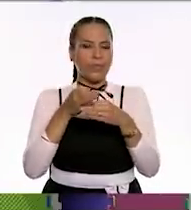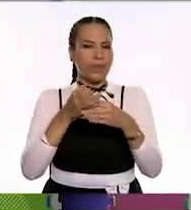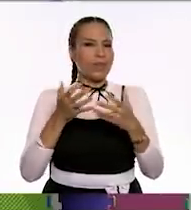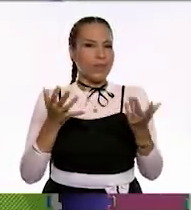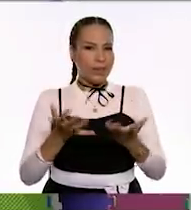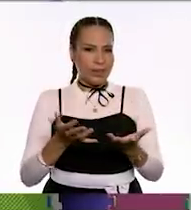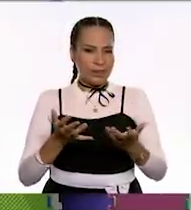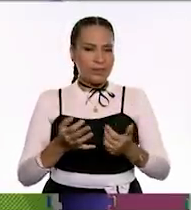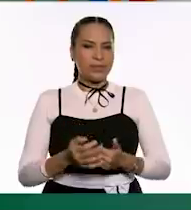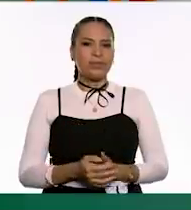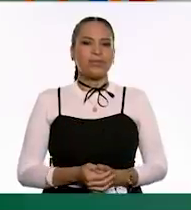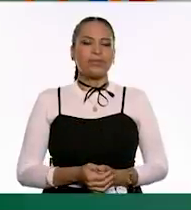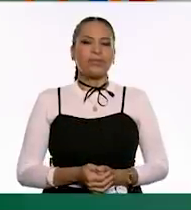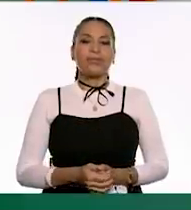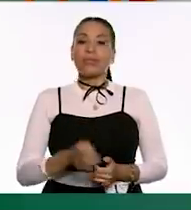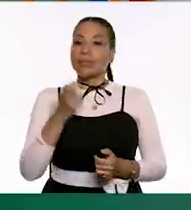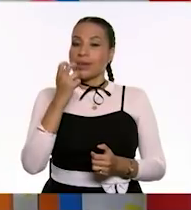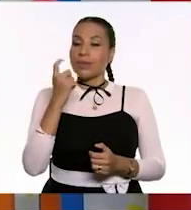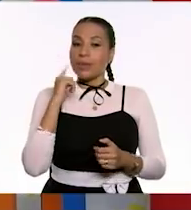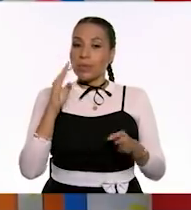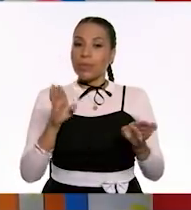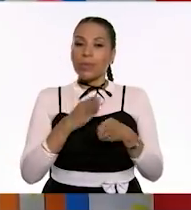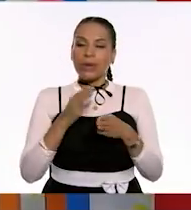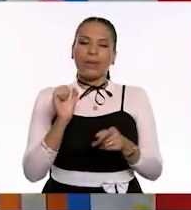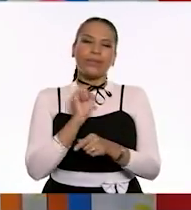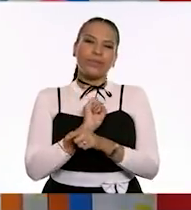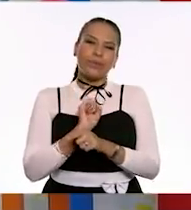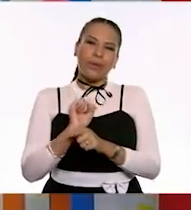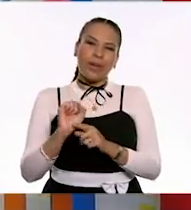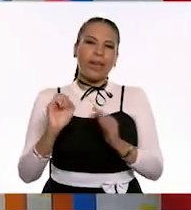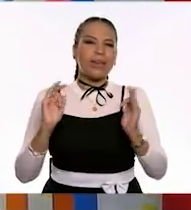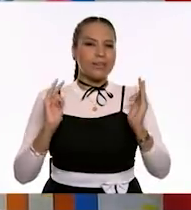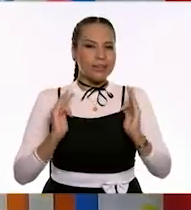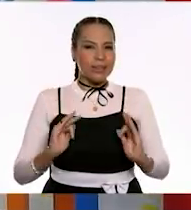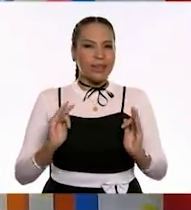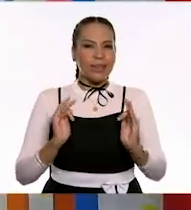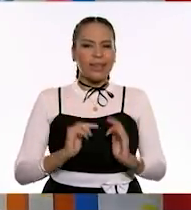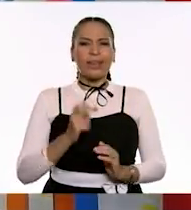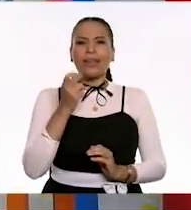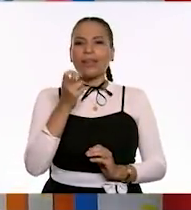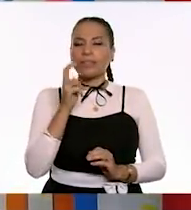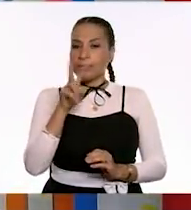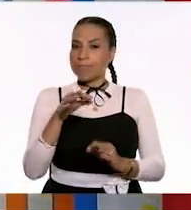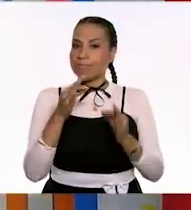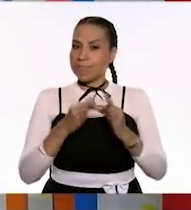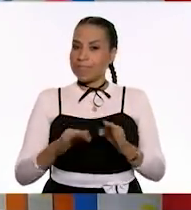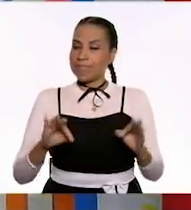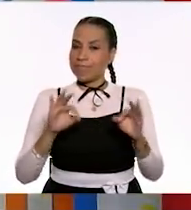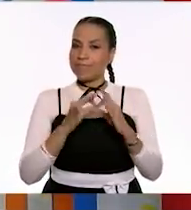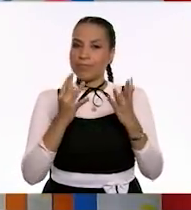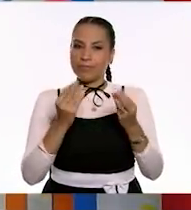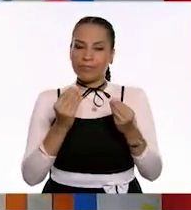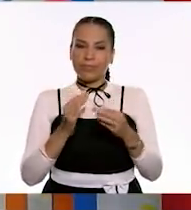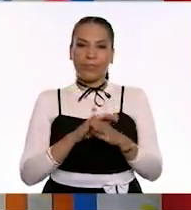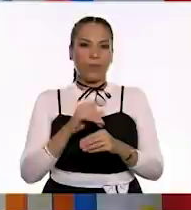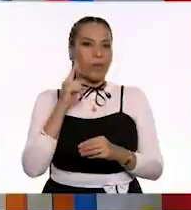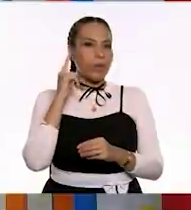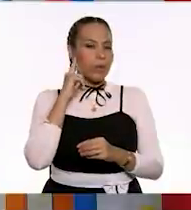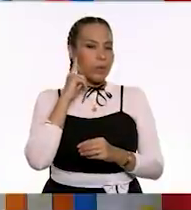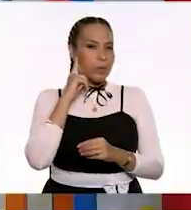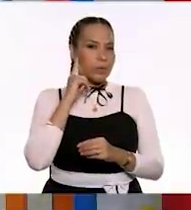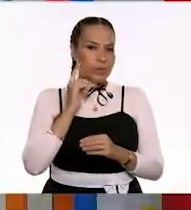haciendo. Así es una música muy suave y muy tranquila. Eso es muy importante. Ya afinamos